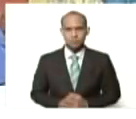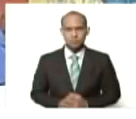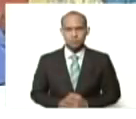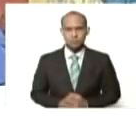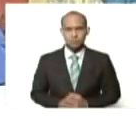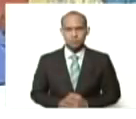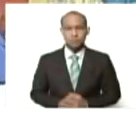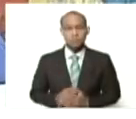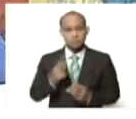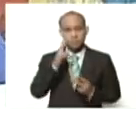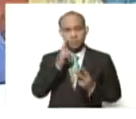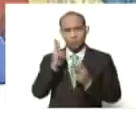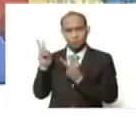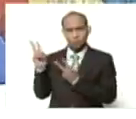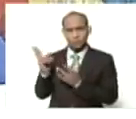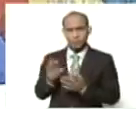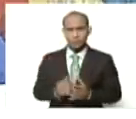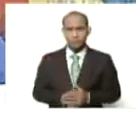Ahí está, pues.